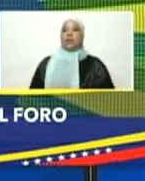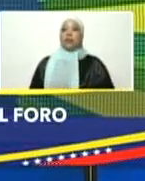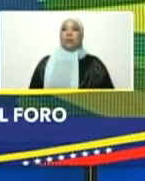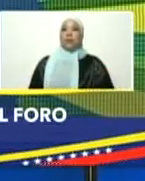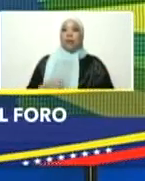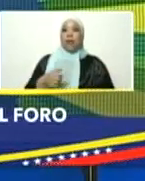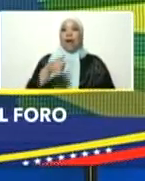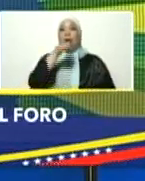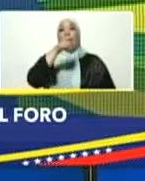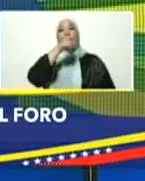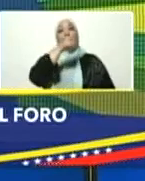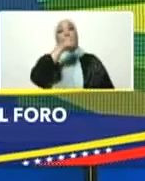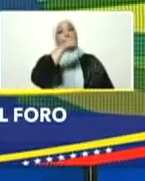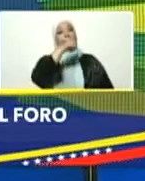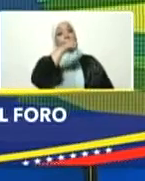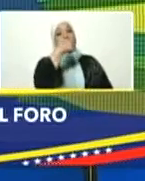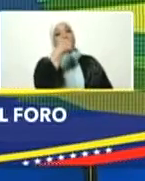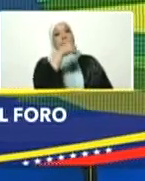toman.